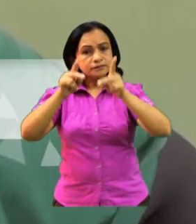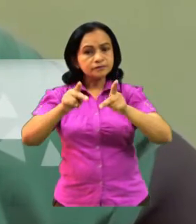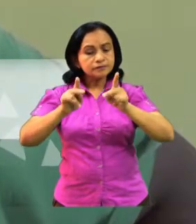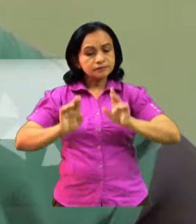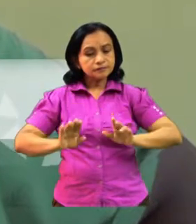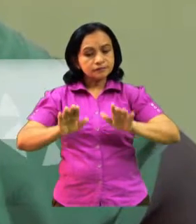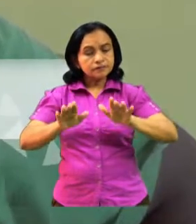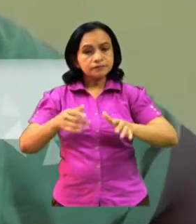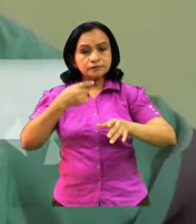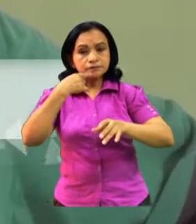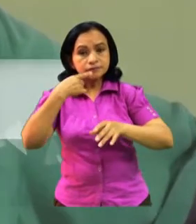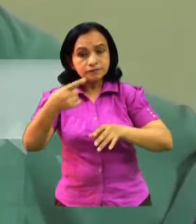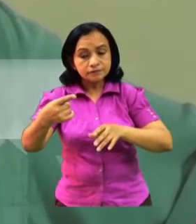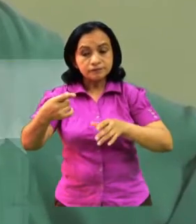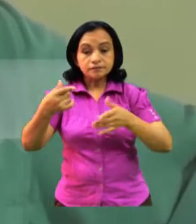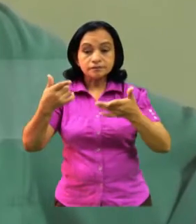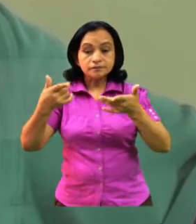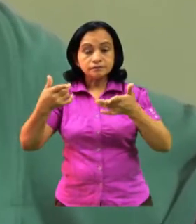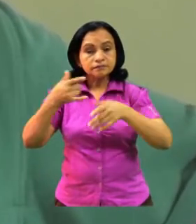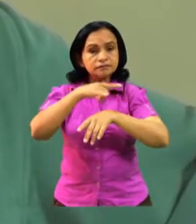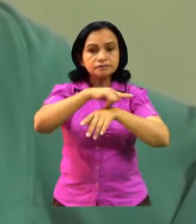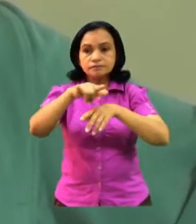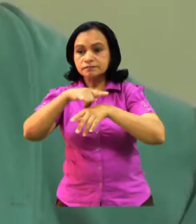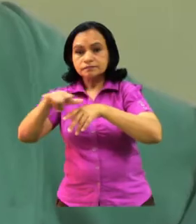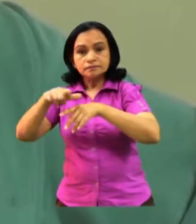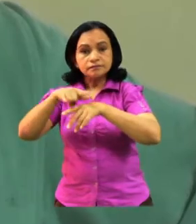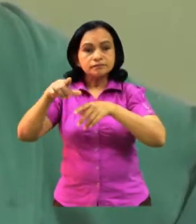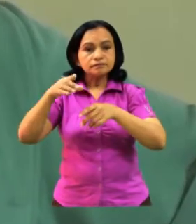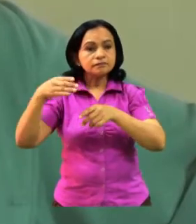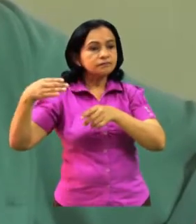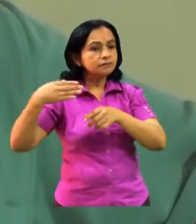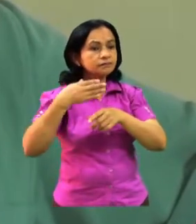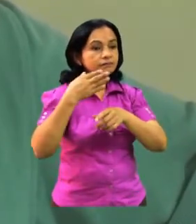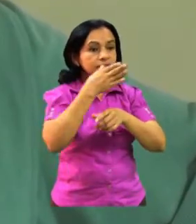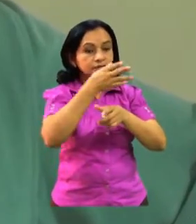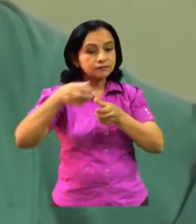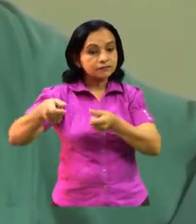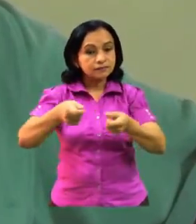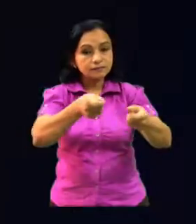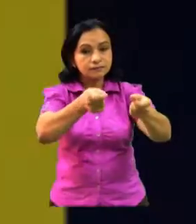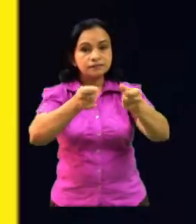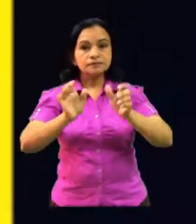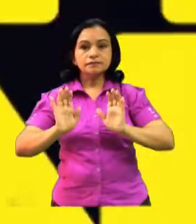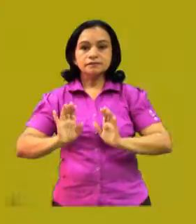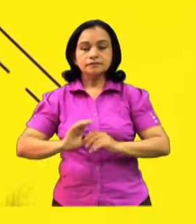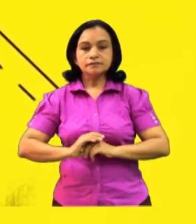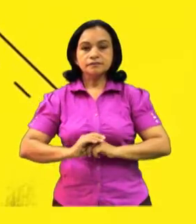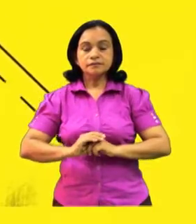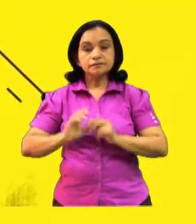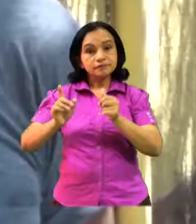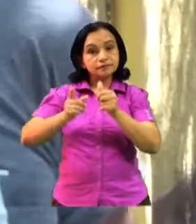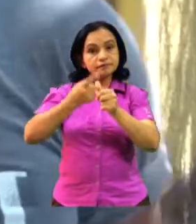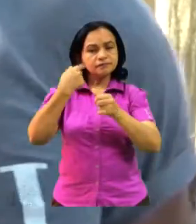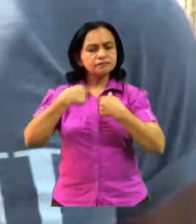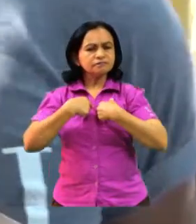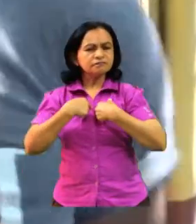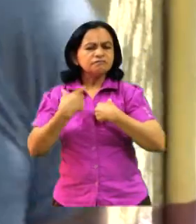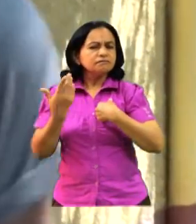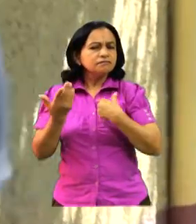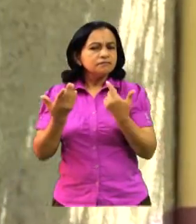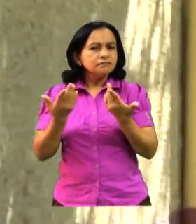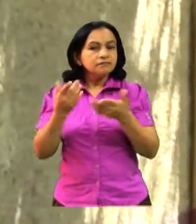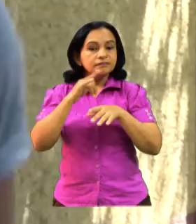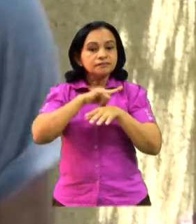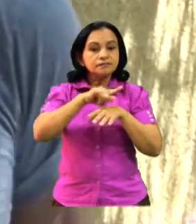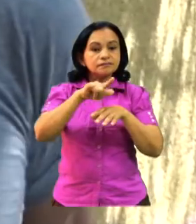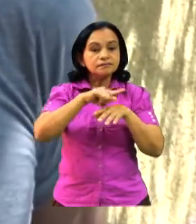fuera una persona en silla de ruedas, lo primero que haría es buscar la ruta accesible. Lo primero que haría